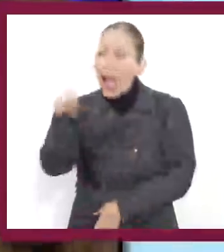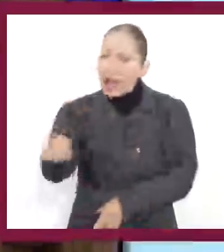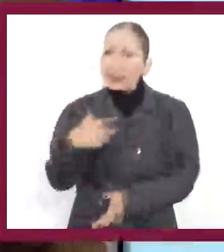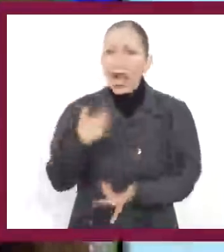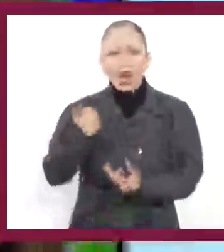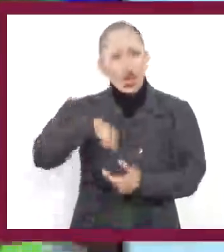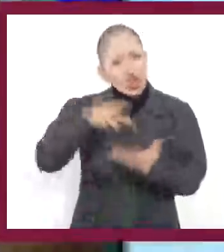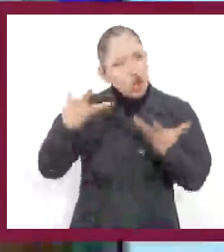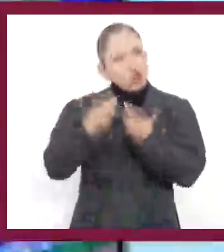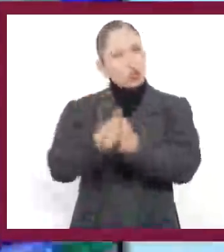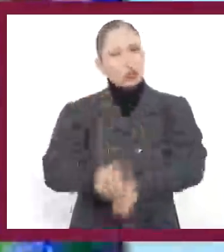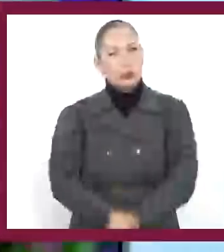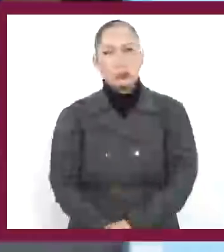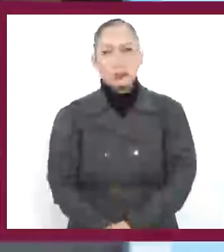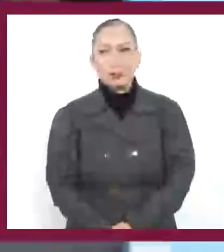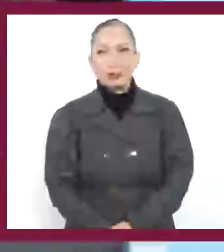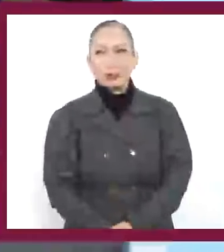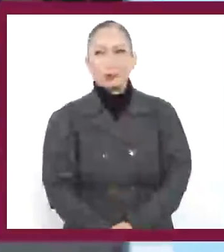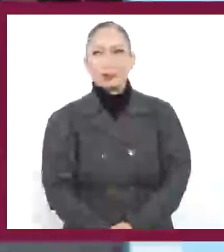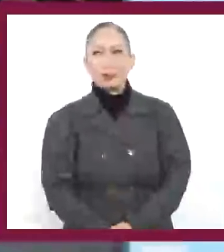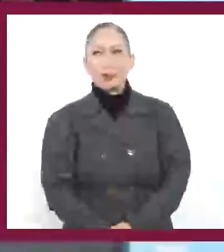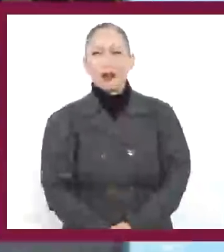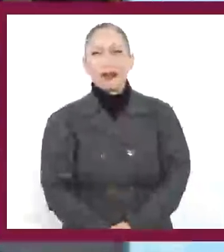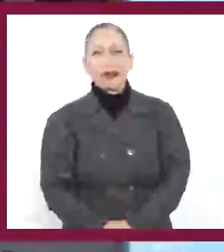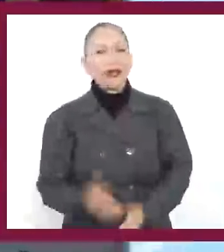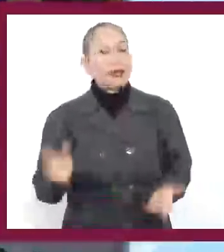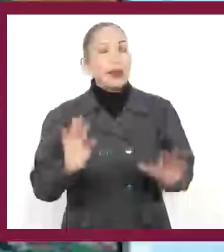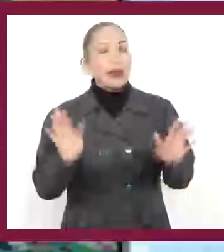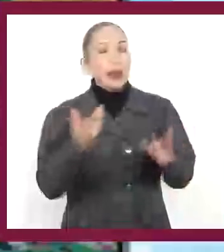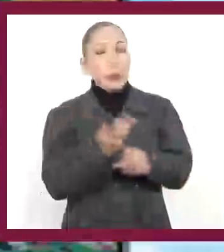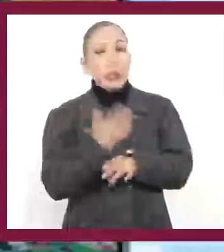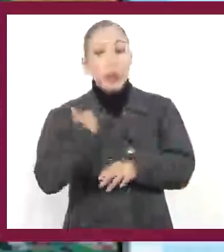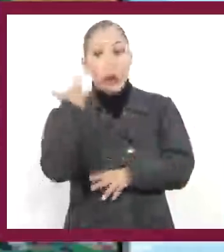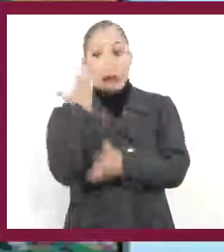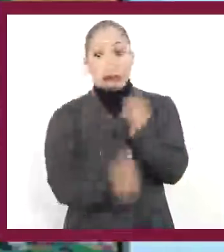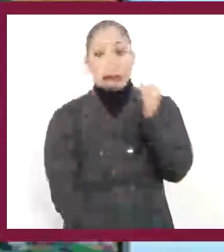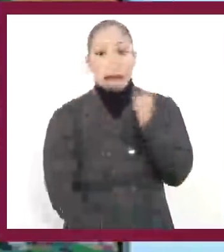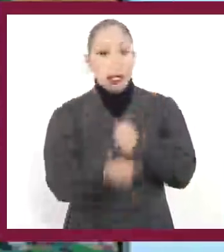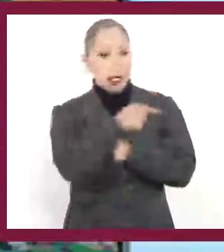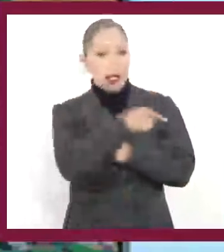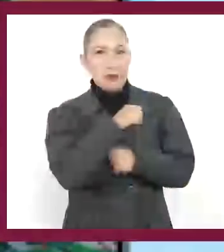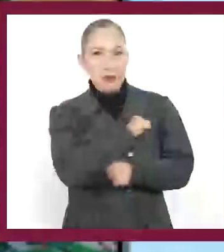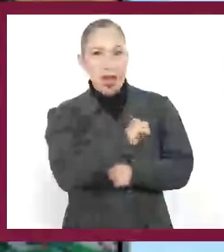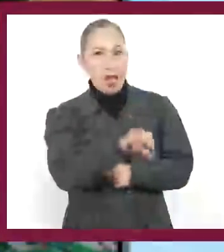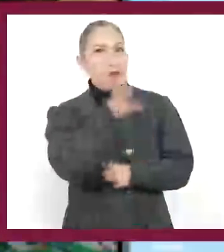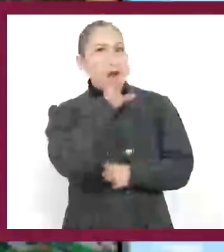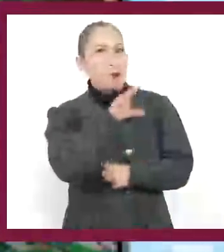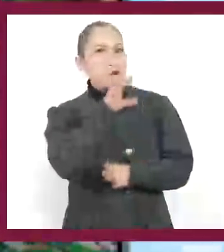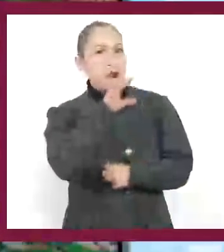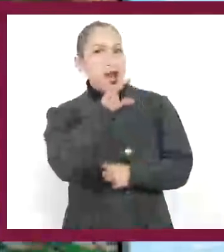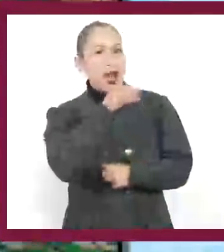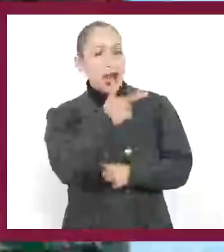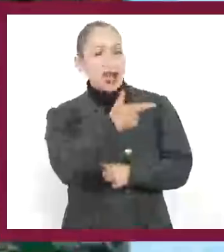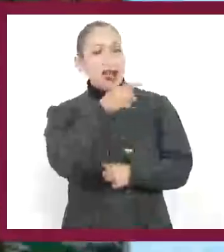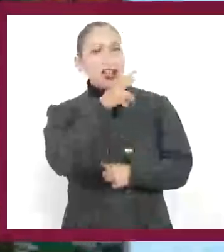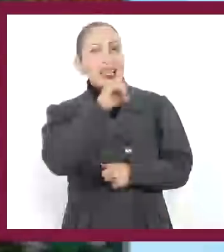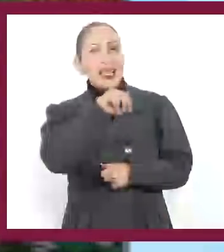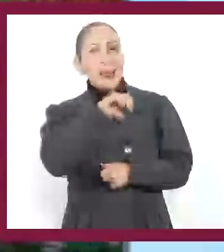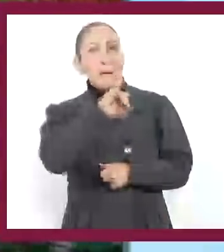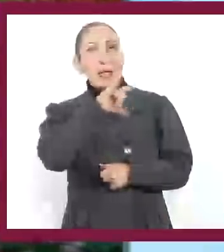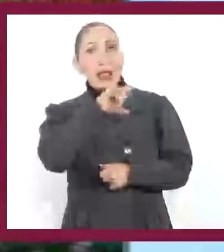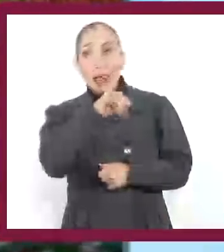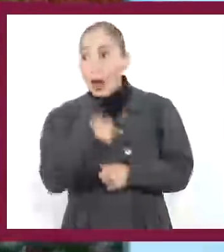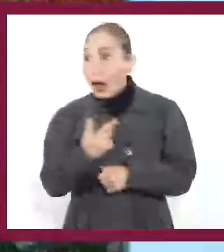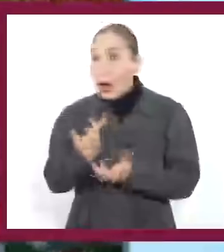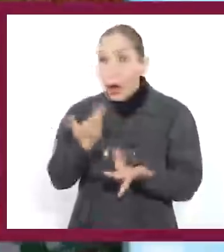con nosotros. Lo que pasa es que estoy huyendo de mi madrastra, la reina Grimilda.